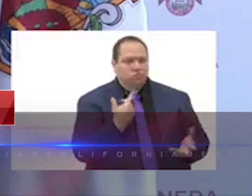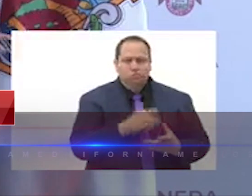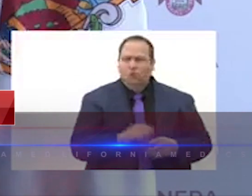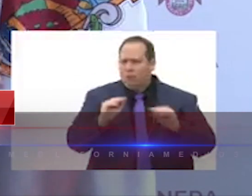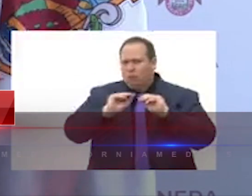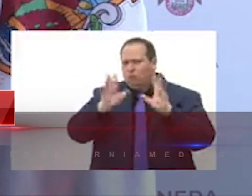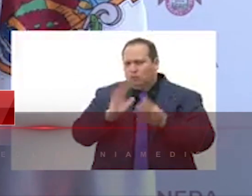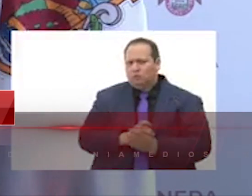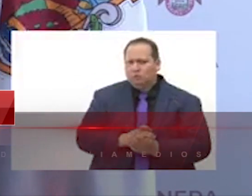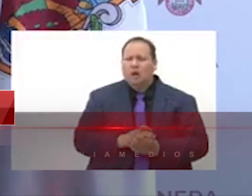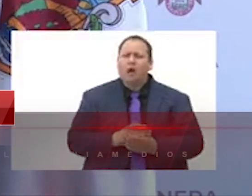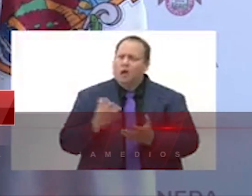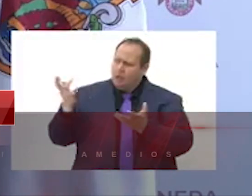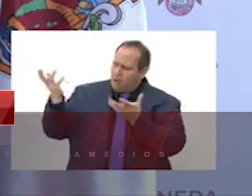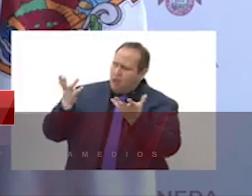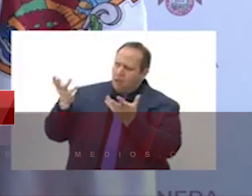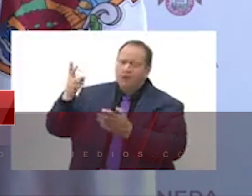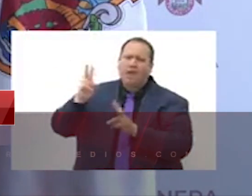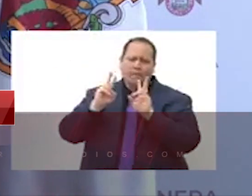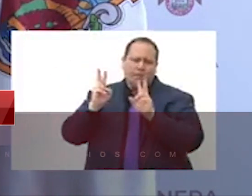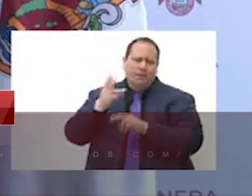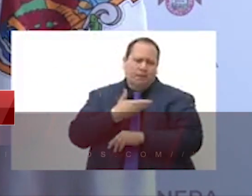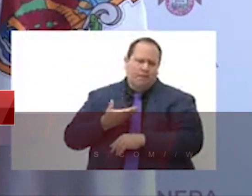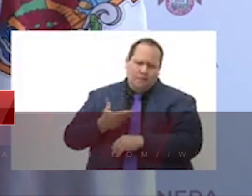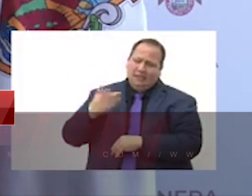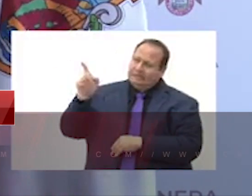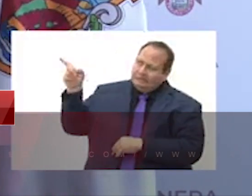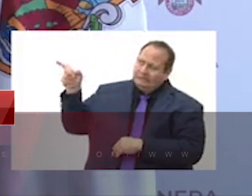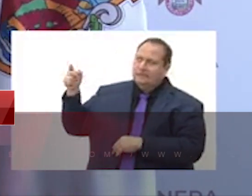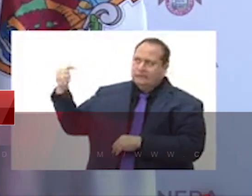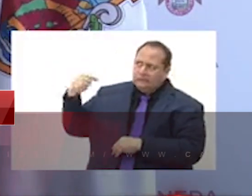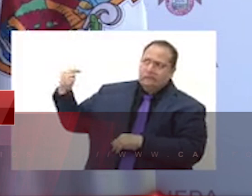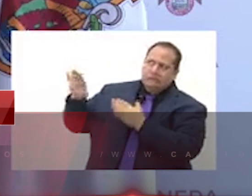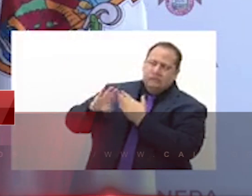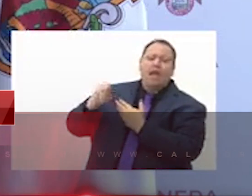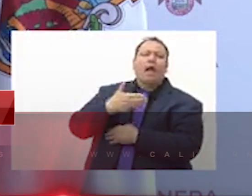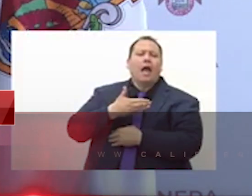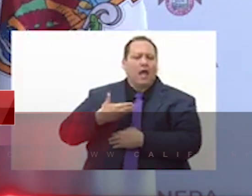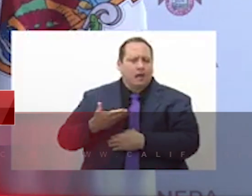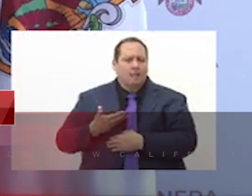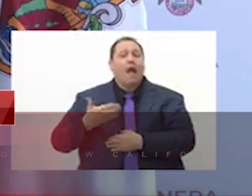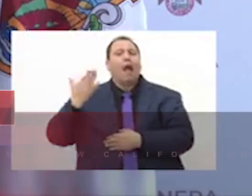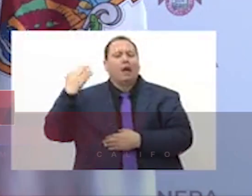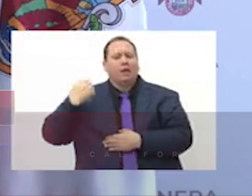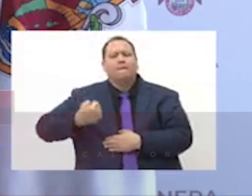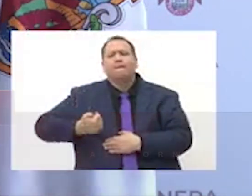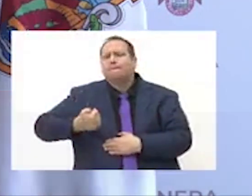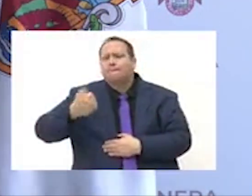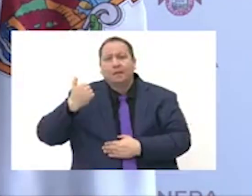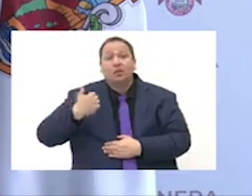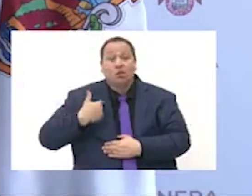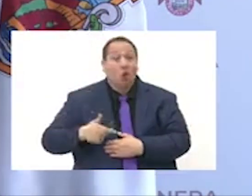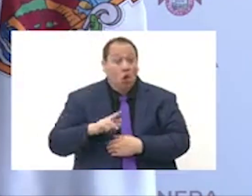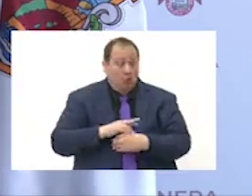por supuesto que ha habido conversaciones con el presidente de la República en ese sentido, y el presidente me ha manifestado desde el primer momento, incluso siendo